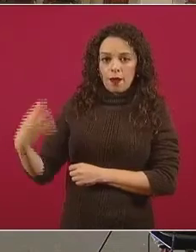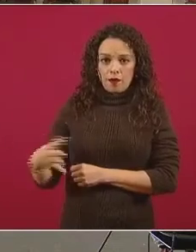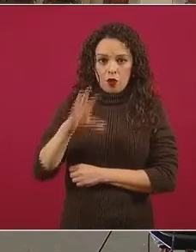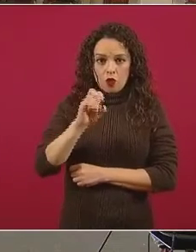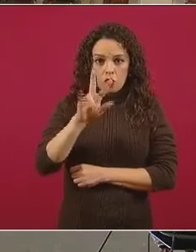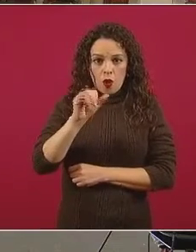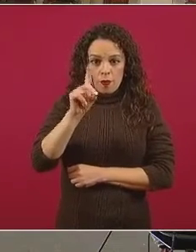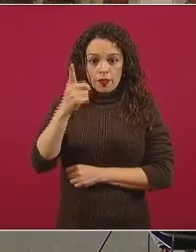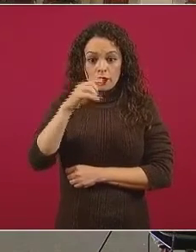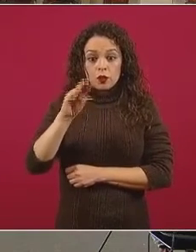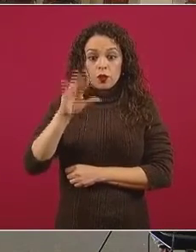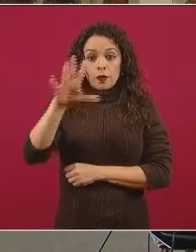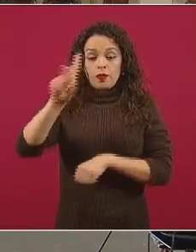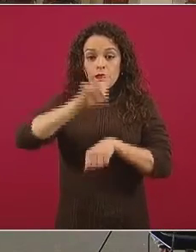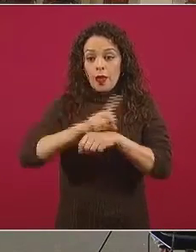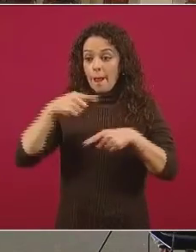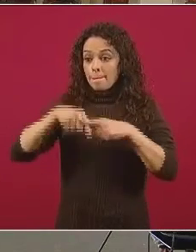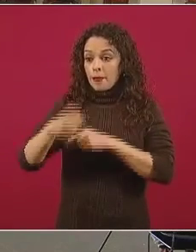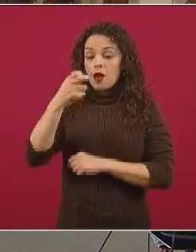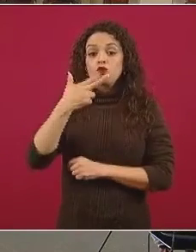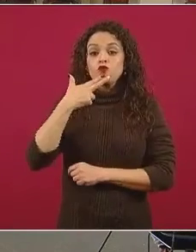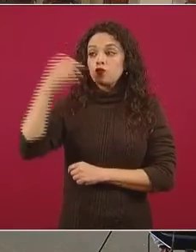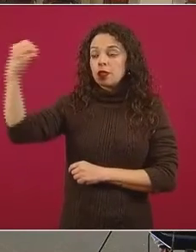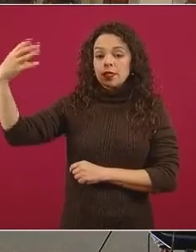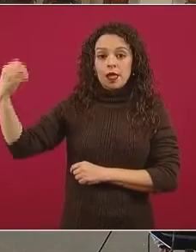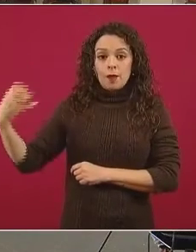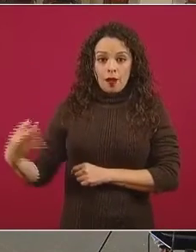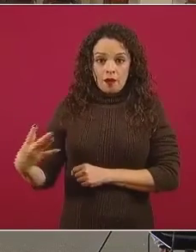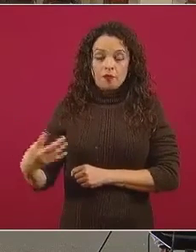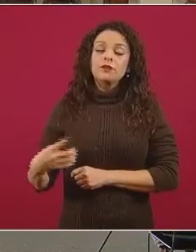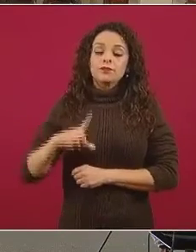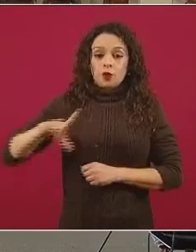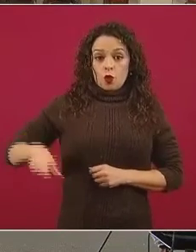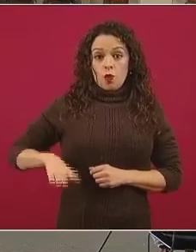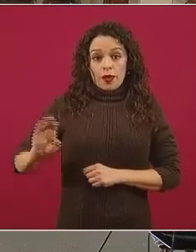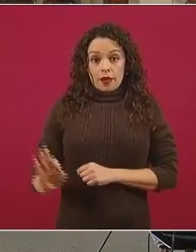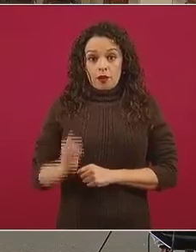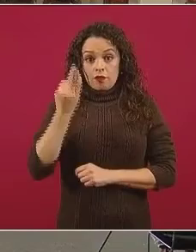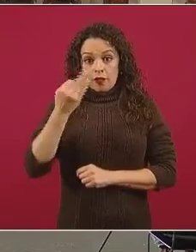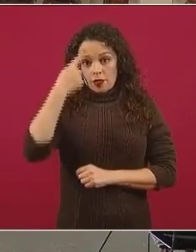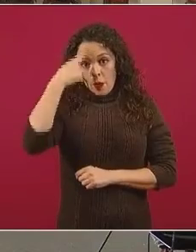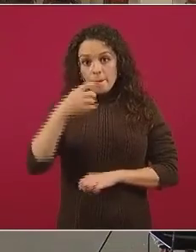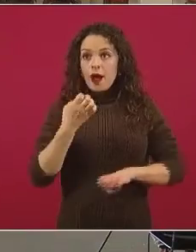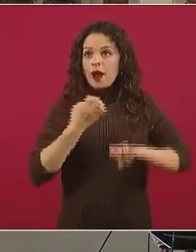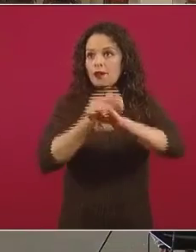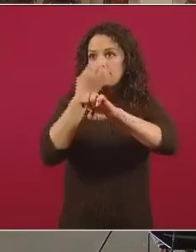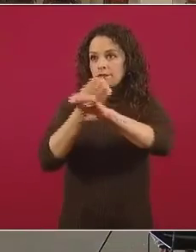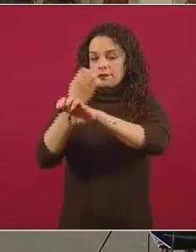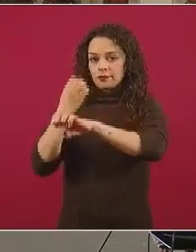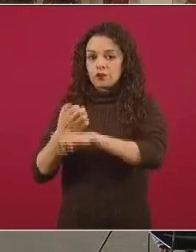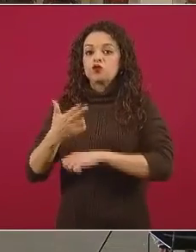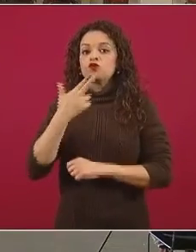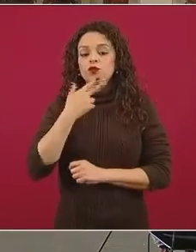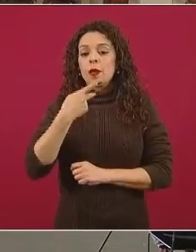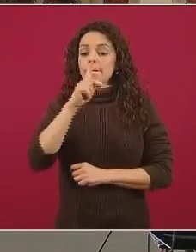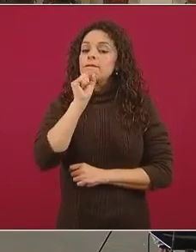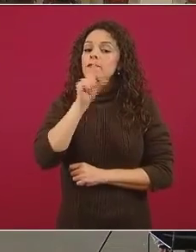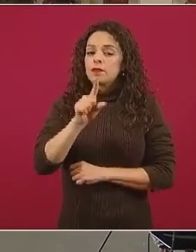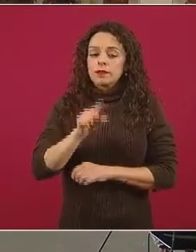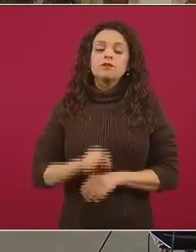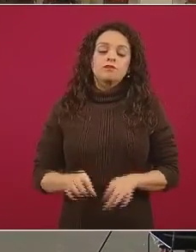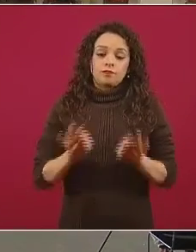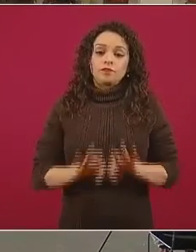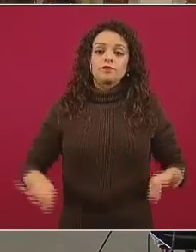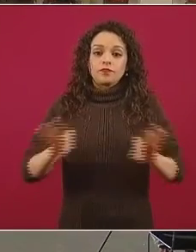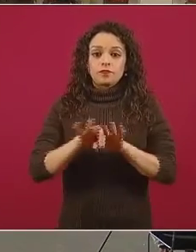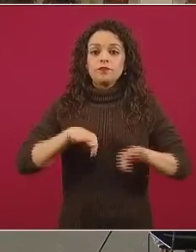vigor este semáforo y esta orientación del Gobierno federal a las entidades federativas, pero también un trabajo muy importante